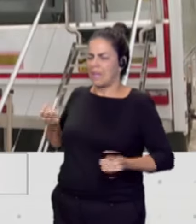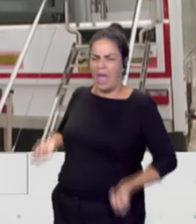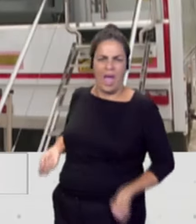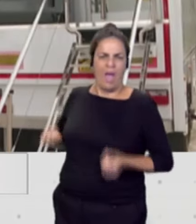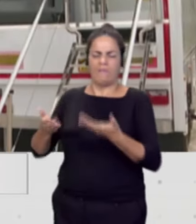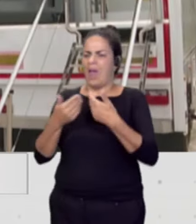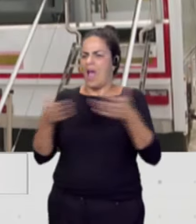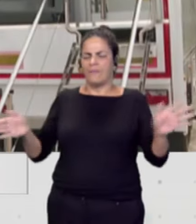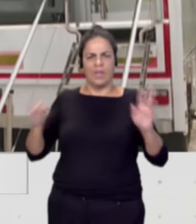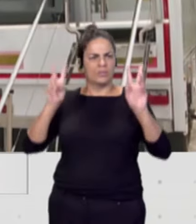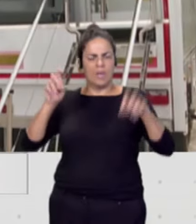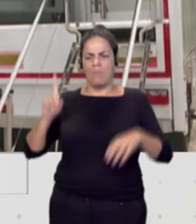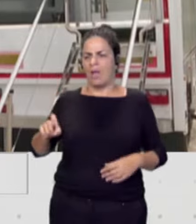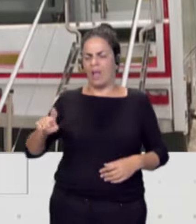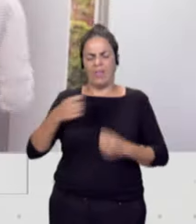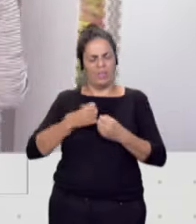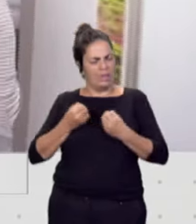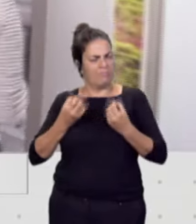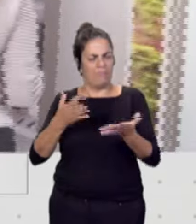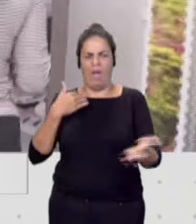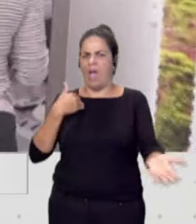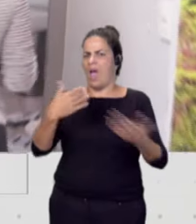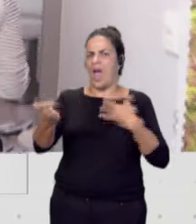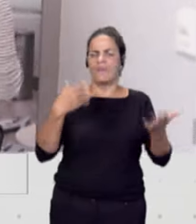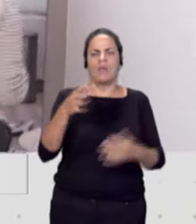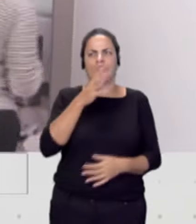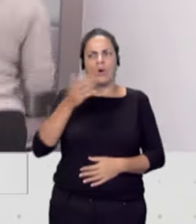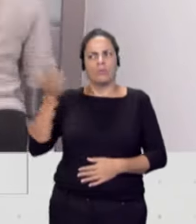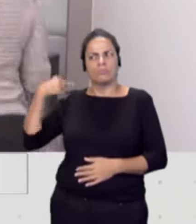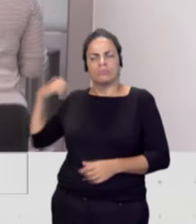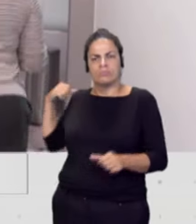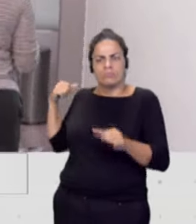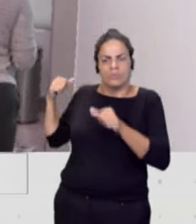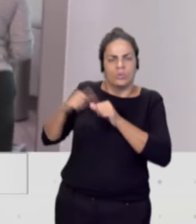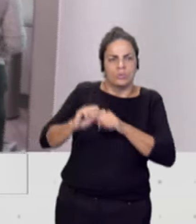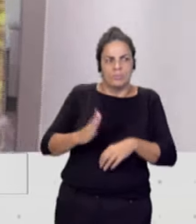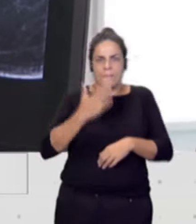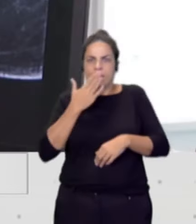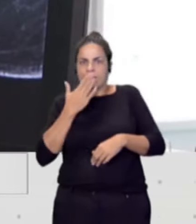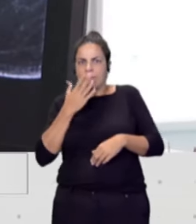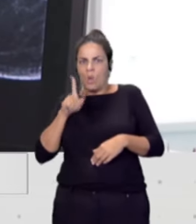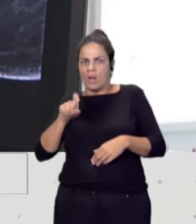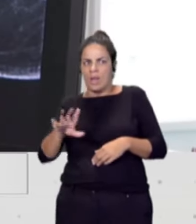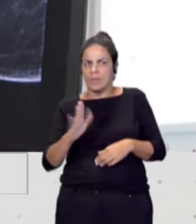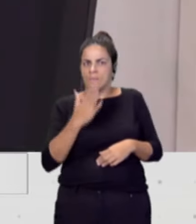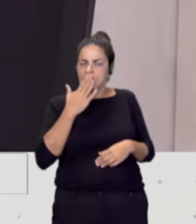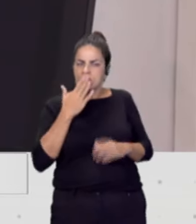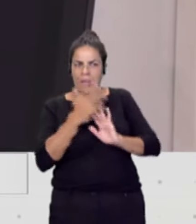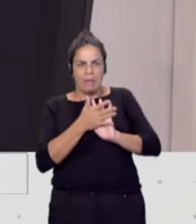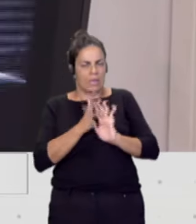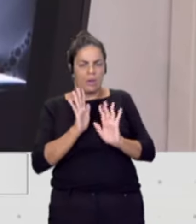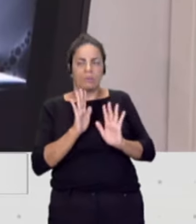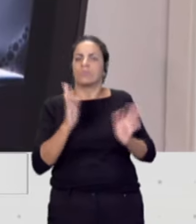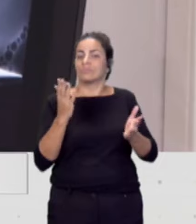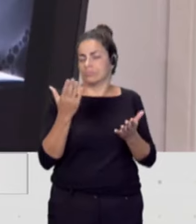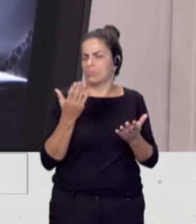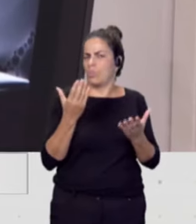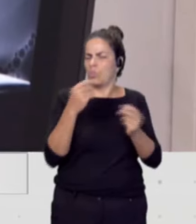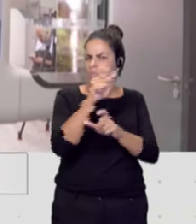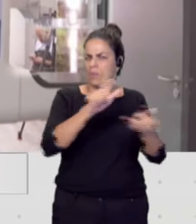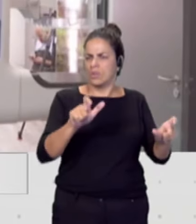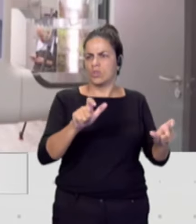del cáncer, que durante tanto tiempo fue un tabú hablarlo tan abiertamente. ¿Todavía hay personas que no quieren